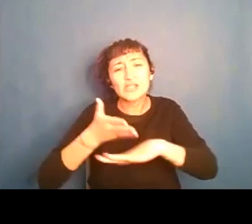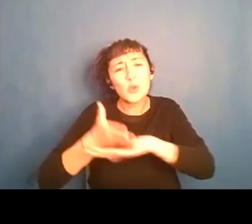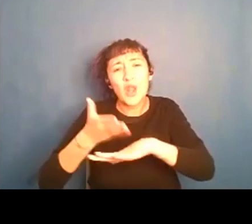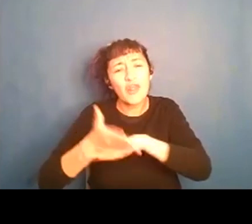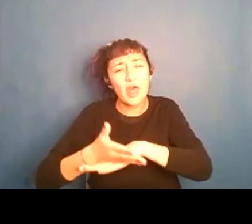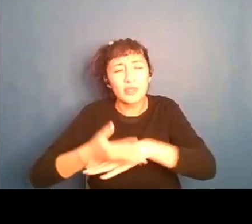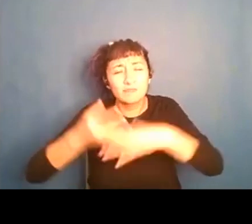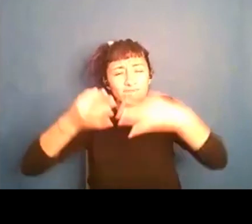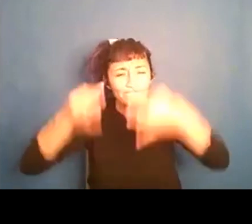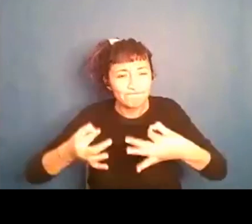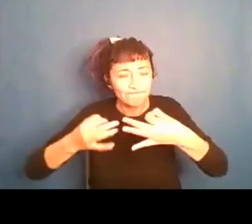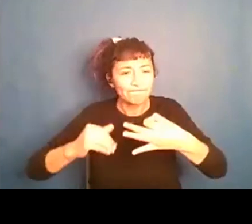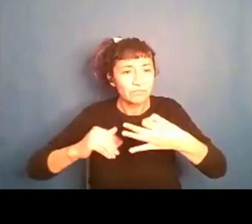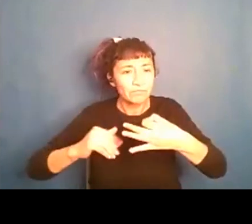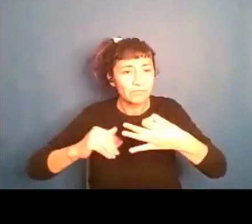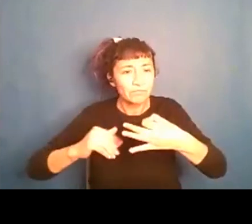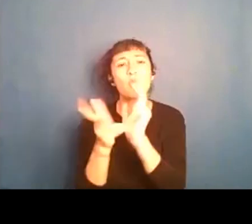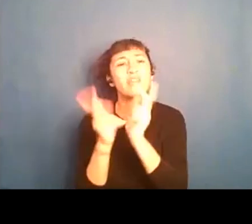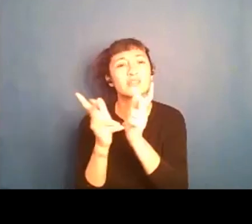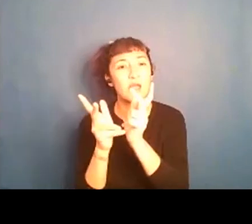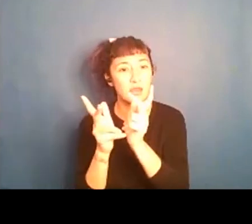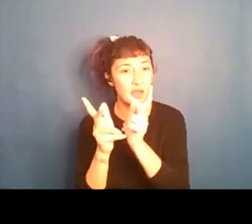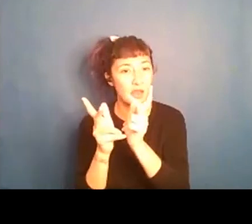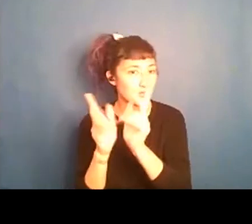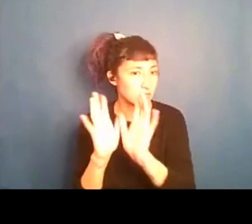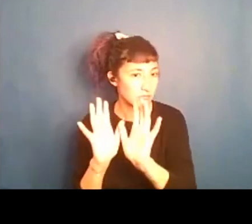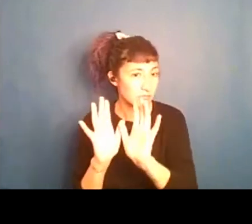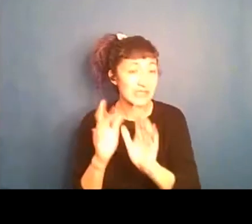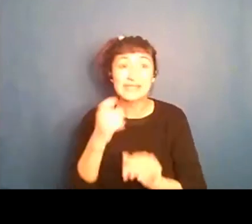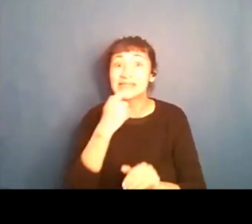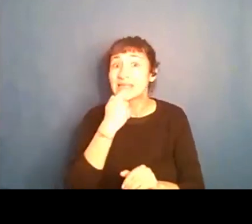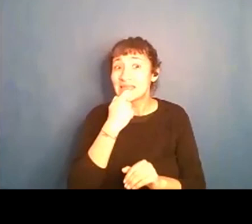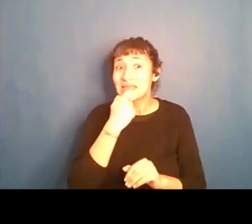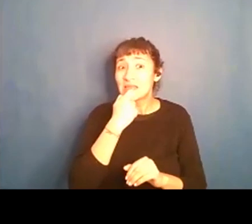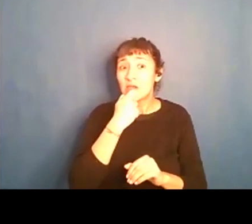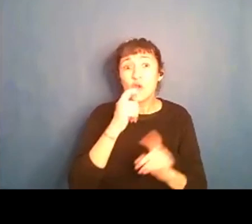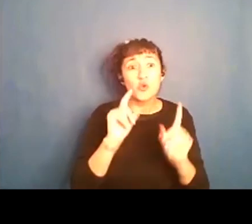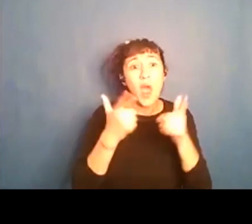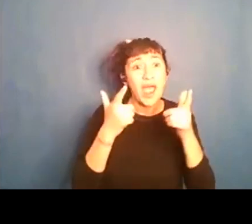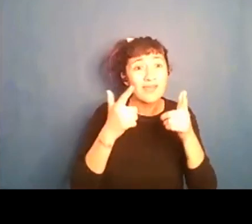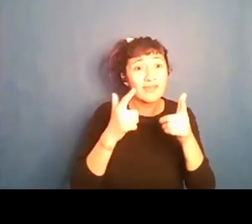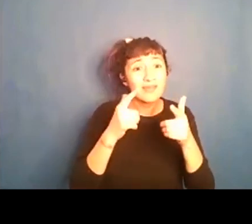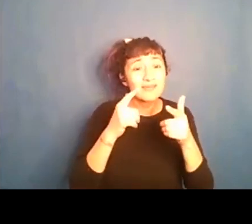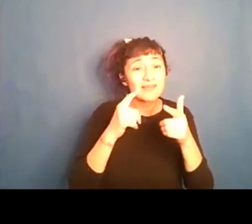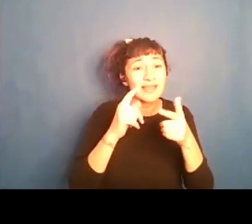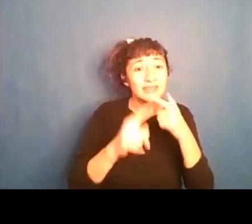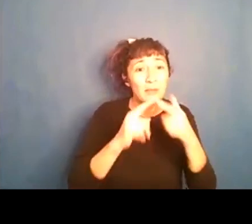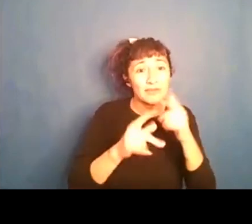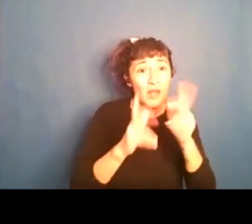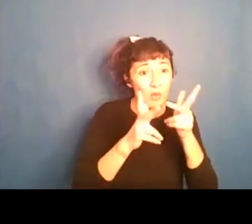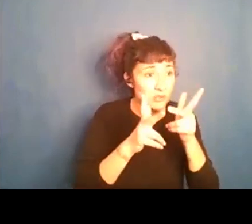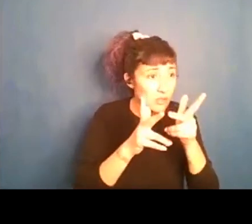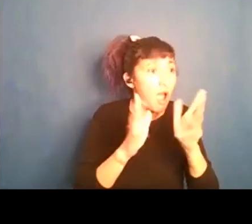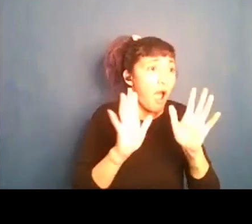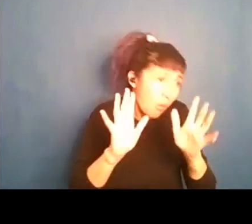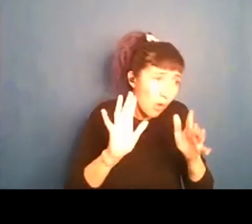señas argentina y si no es intérprete de lengua de señas argentina, personas sordas que pueden hacer